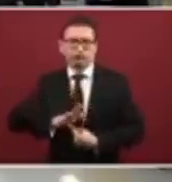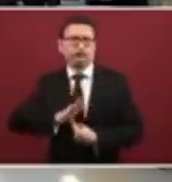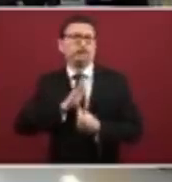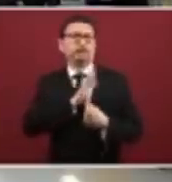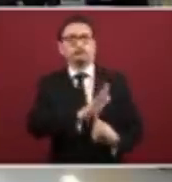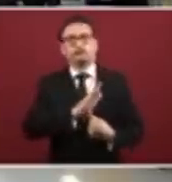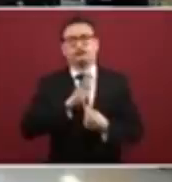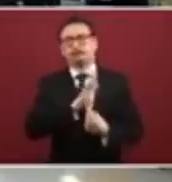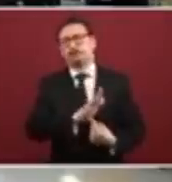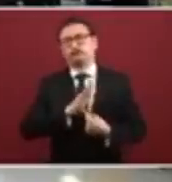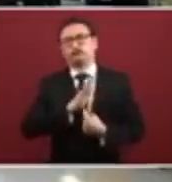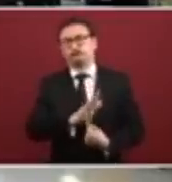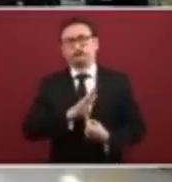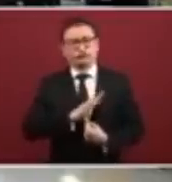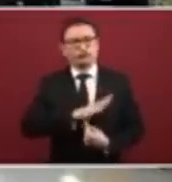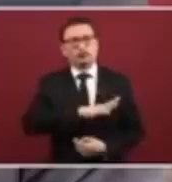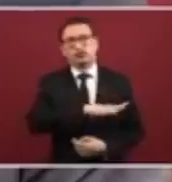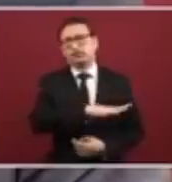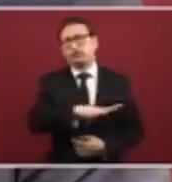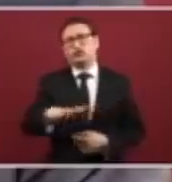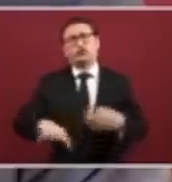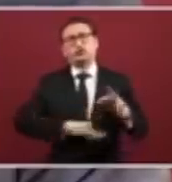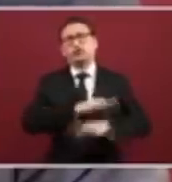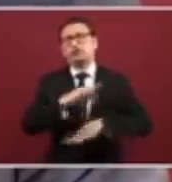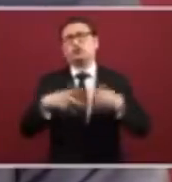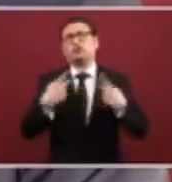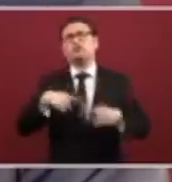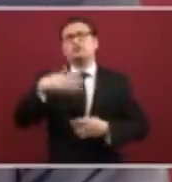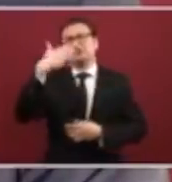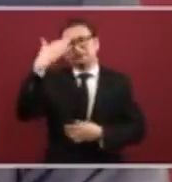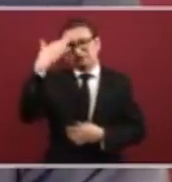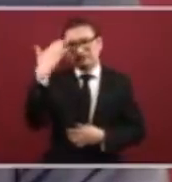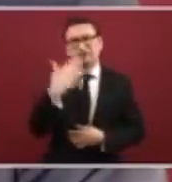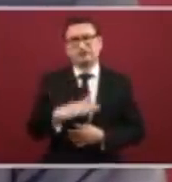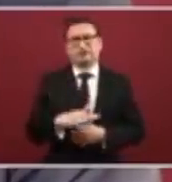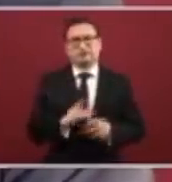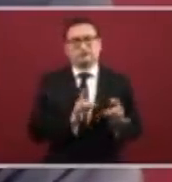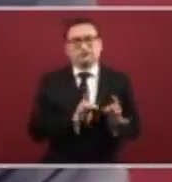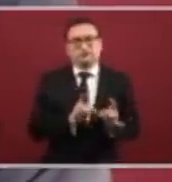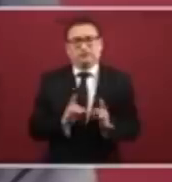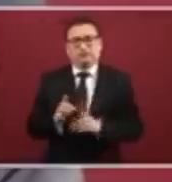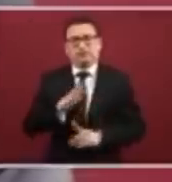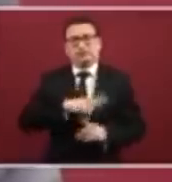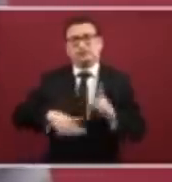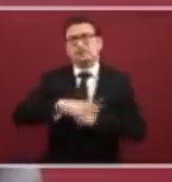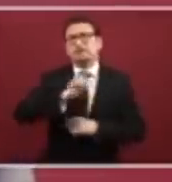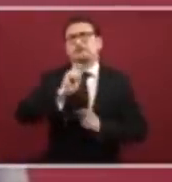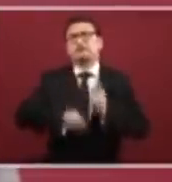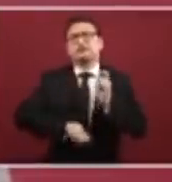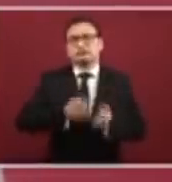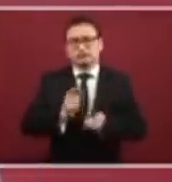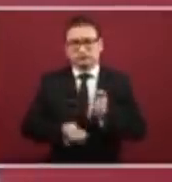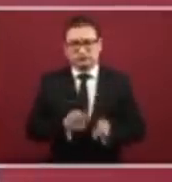y que toda la gente sepa qué está sucediendo, porque yo no